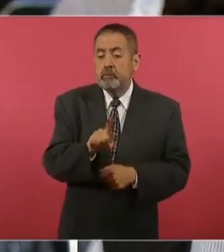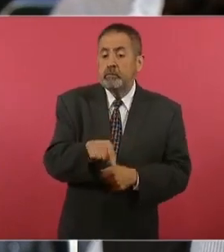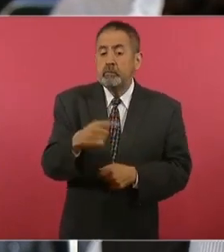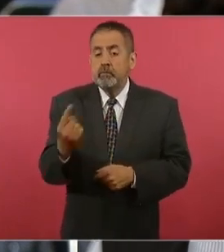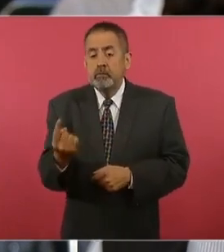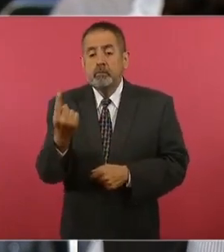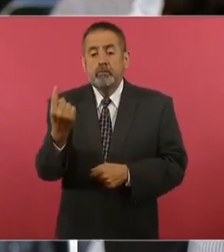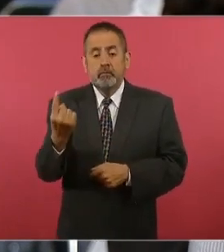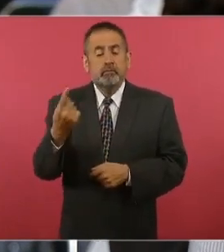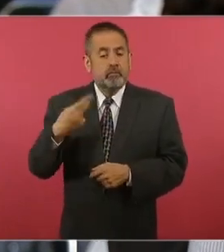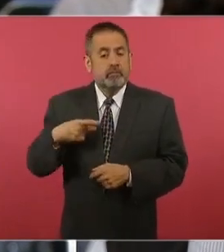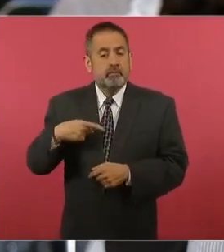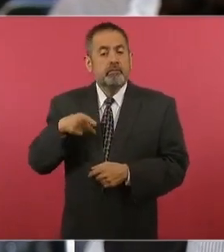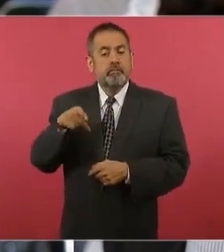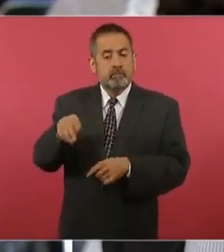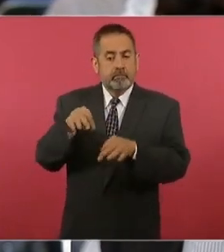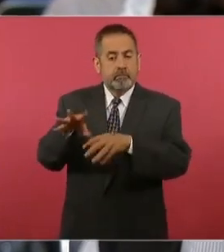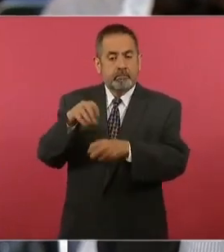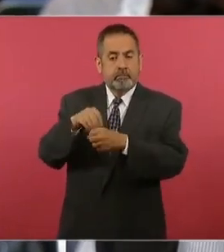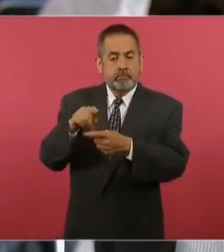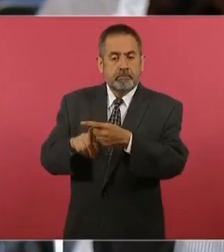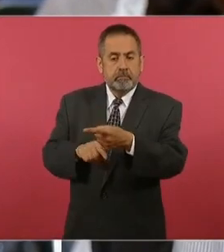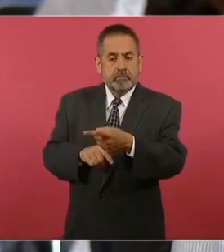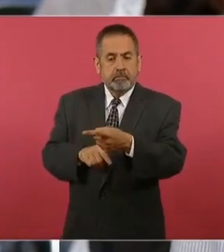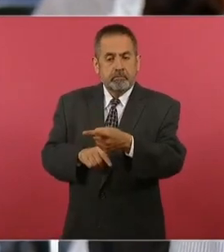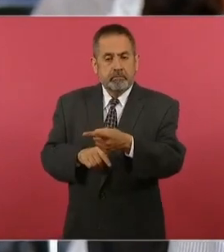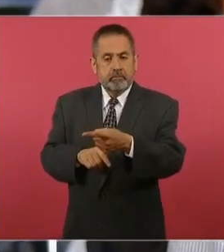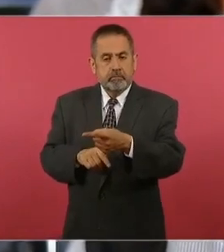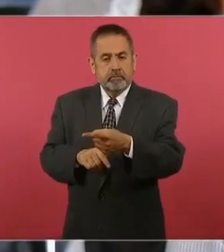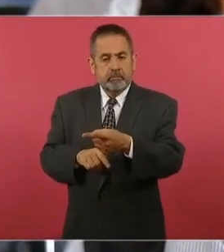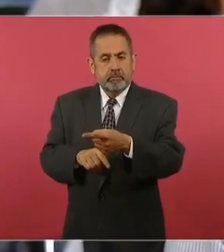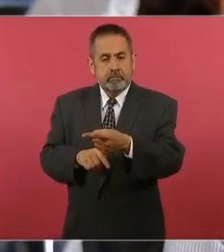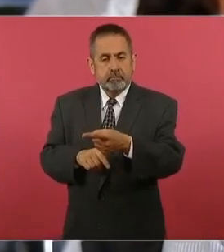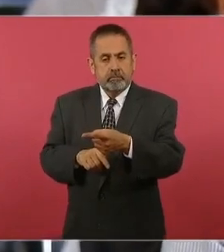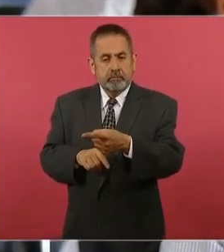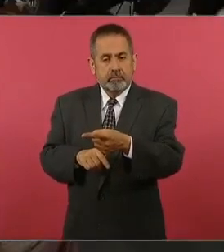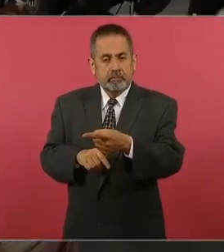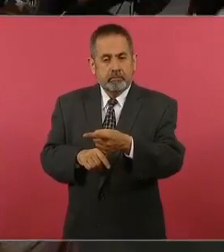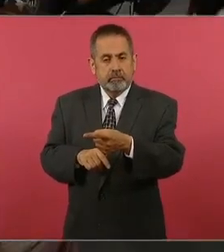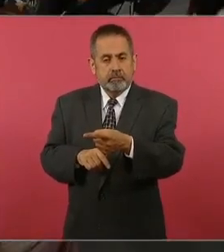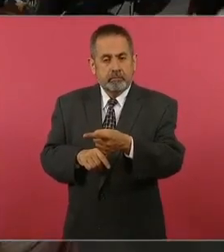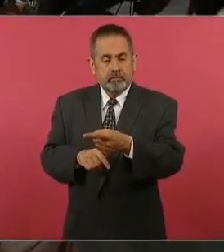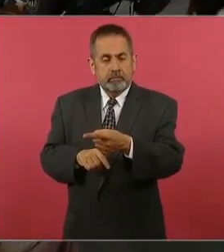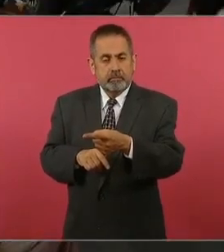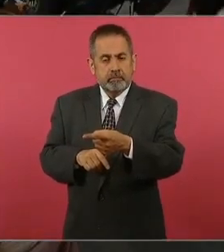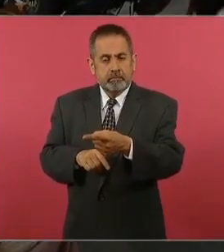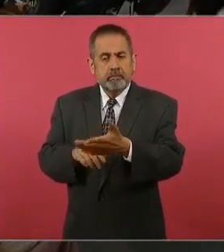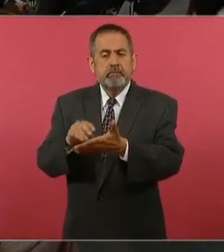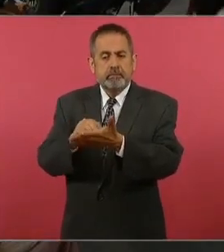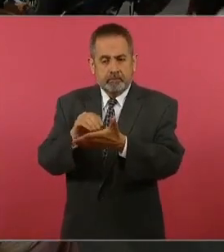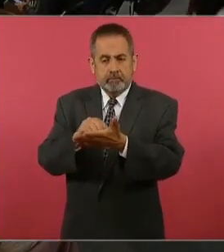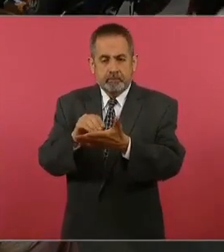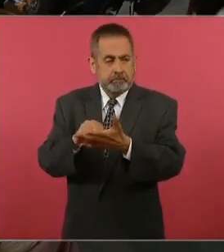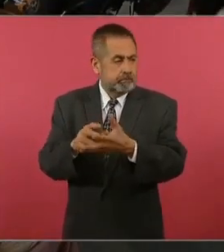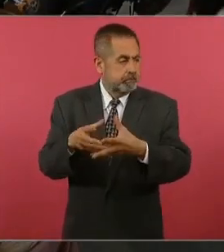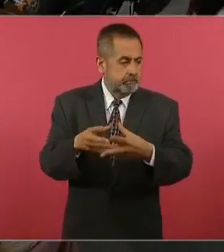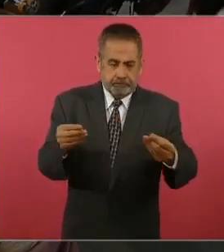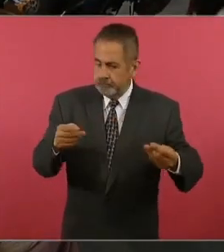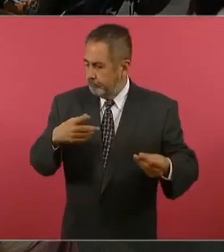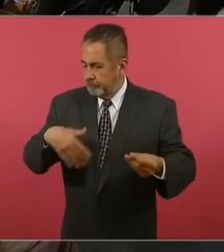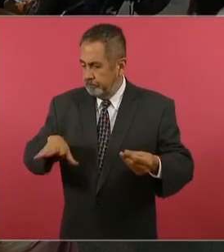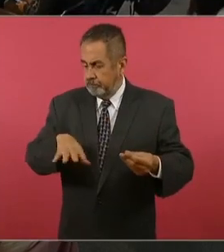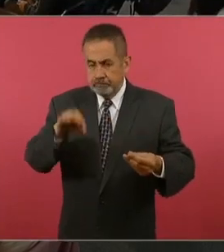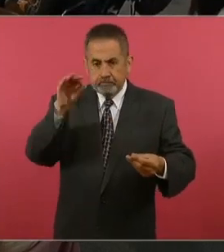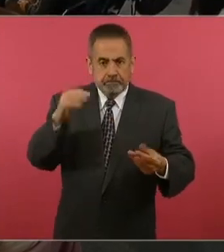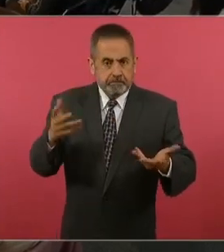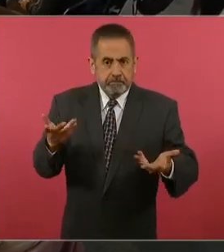Un trabajador de Cotemar que sigue en calidad de desaparecido.